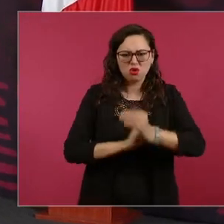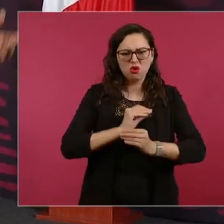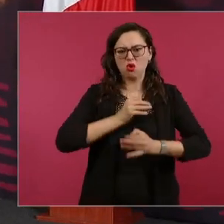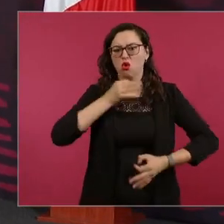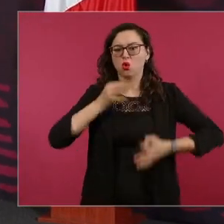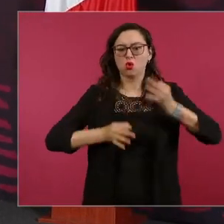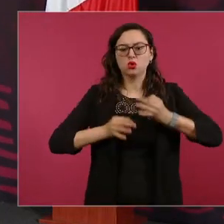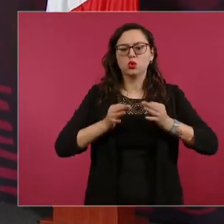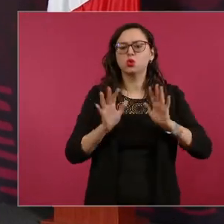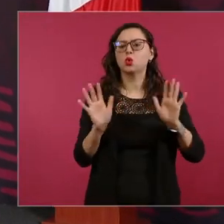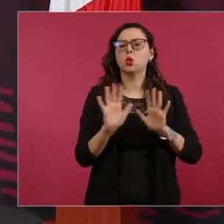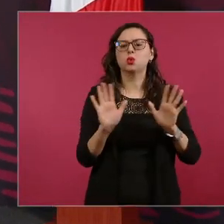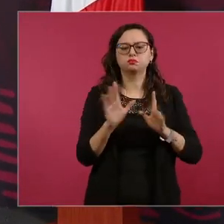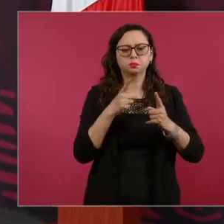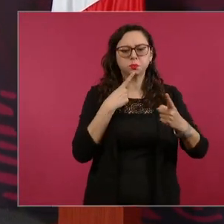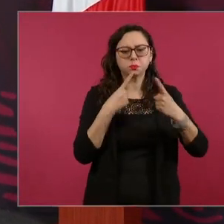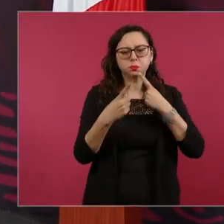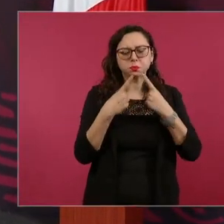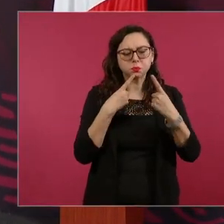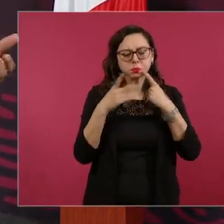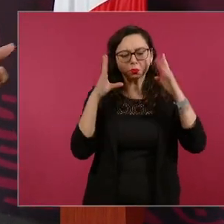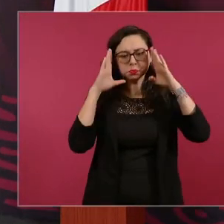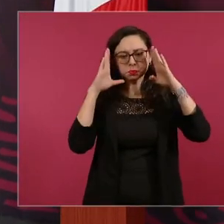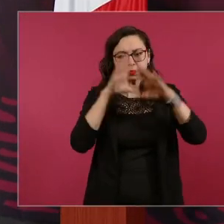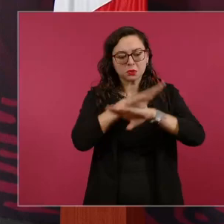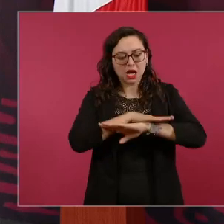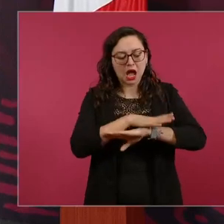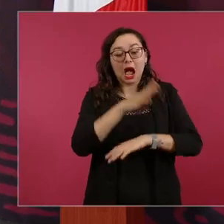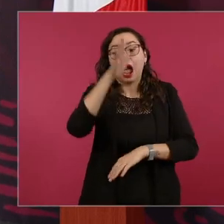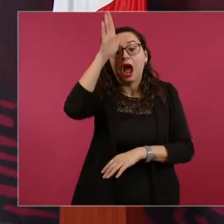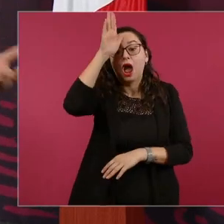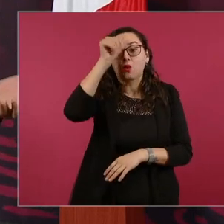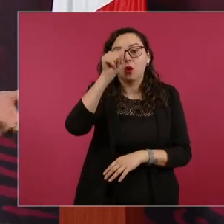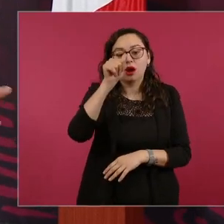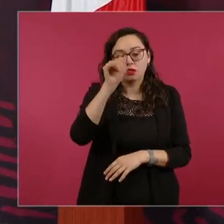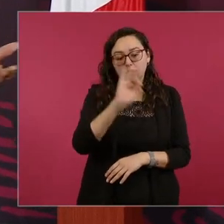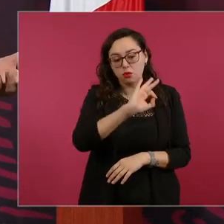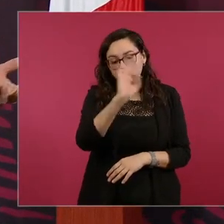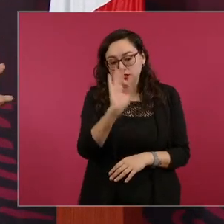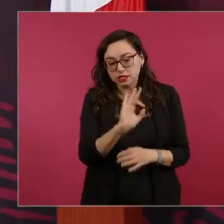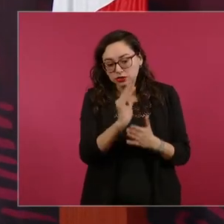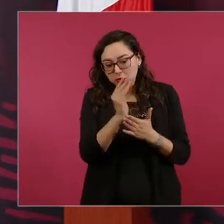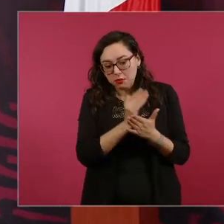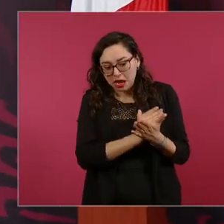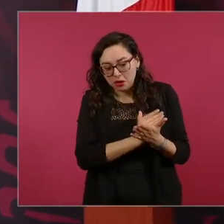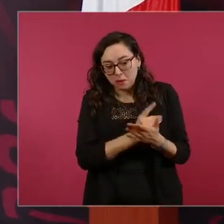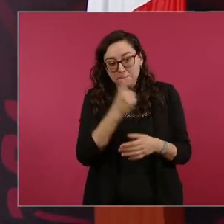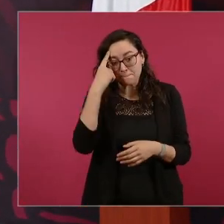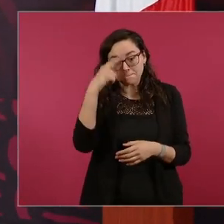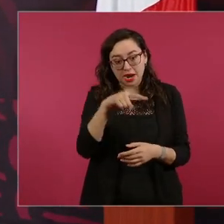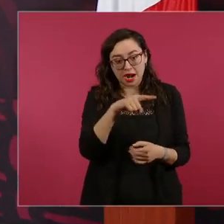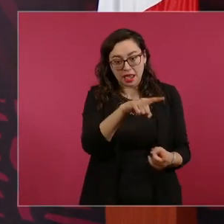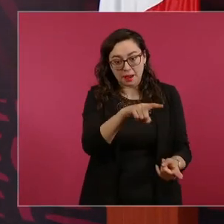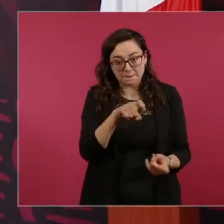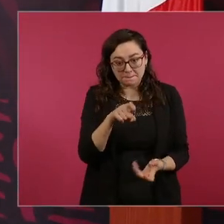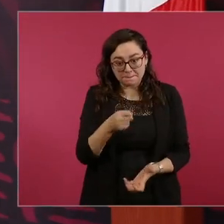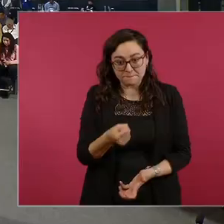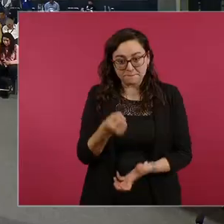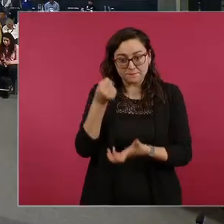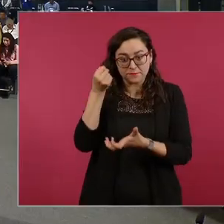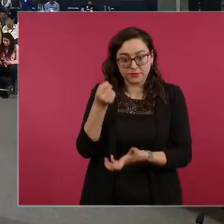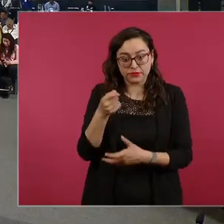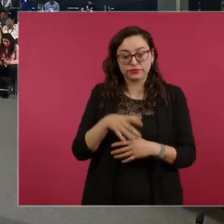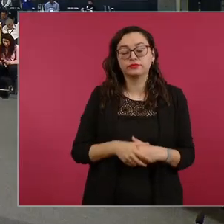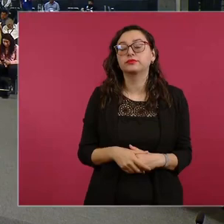pues vamos a buscar el acuerdo siempre y cuando se beneficie la hacienda pública. Aprovechando el video que publicó el